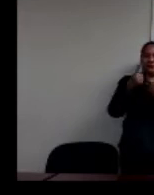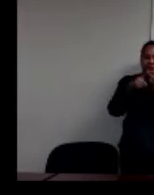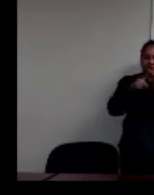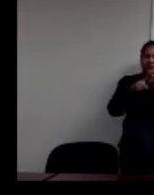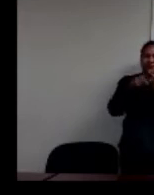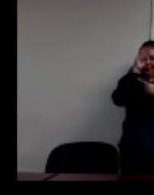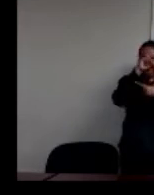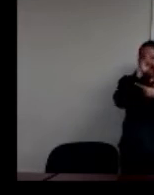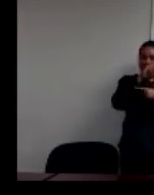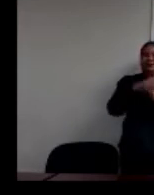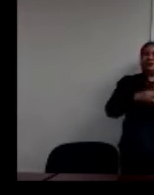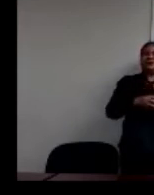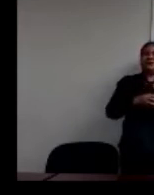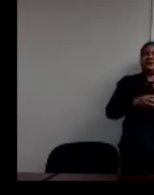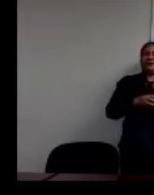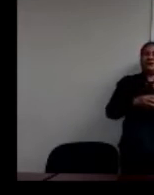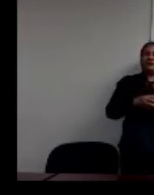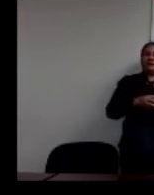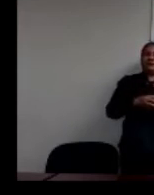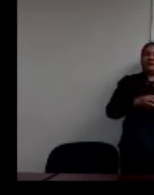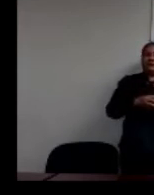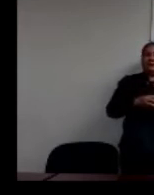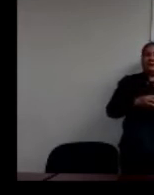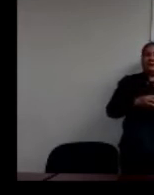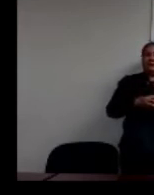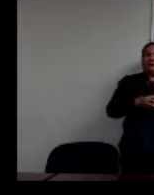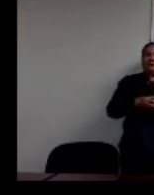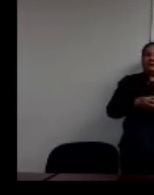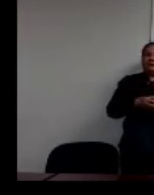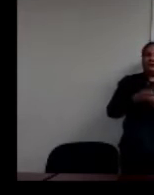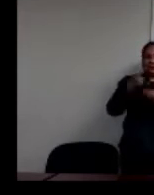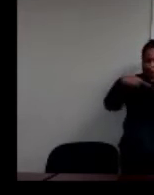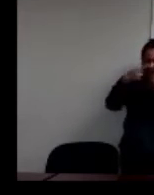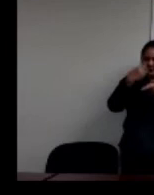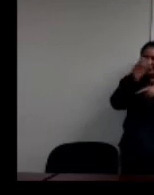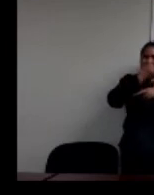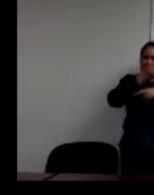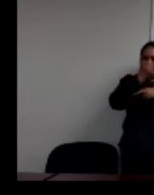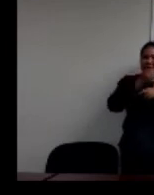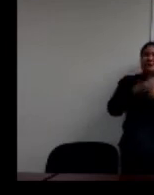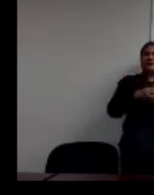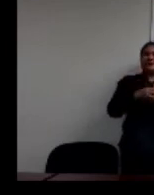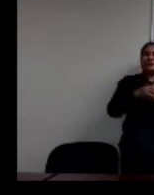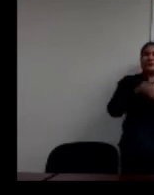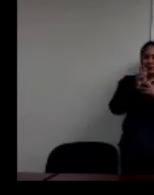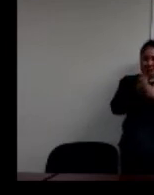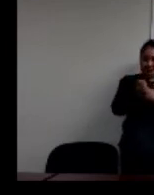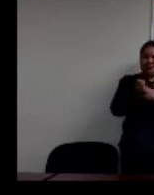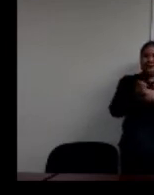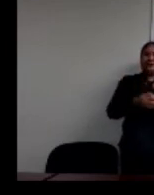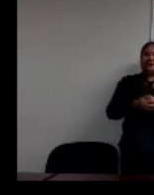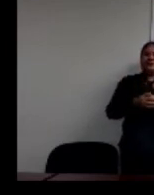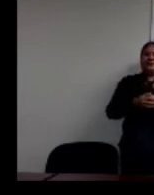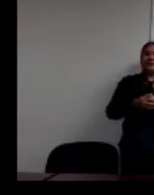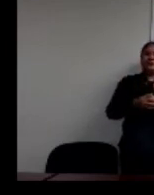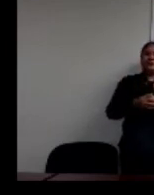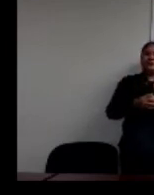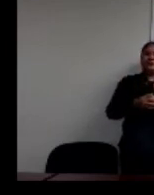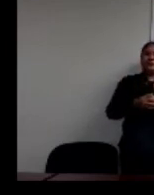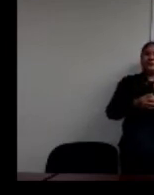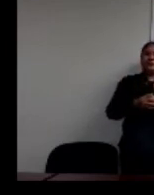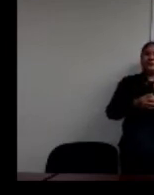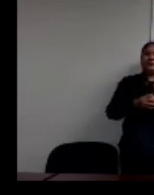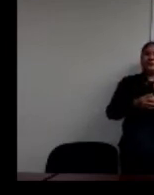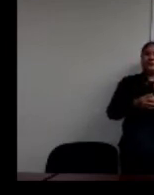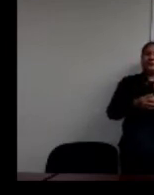las recomendaciones ahora ante la proximidad del regreso a clases, significa, una es esta